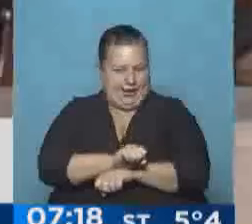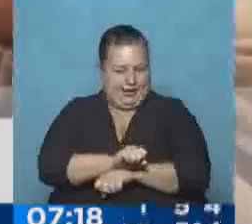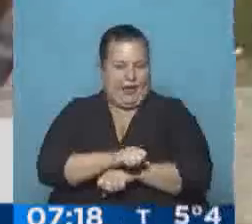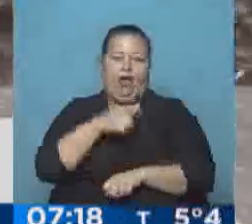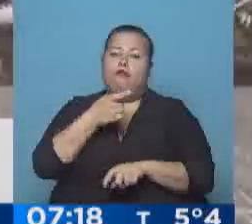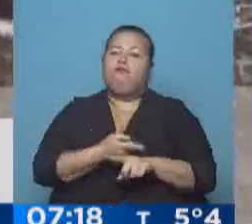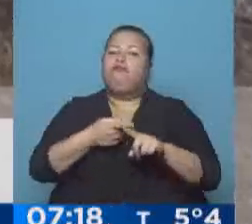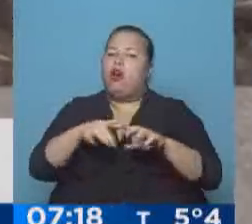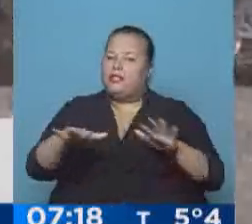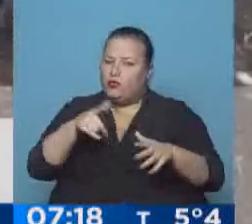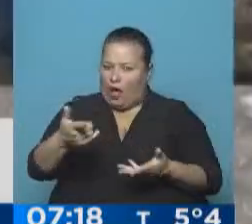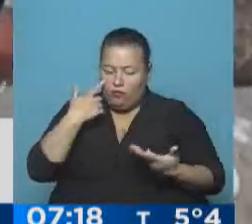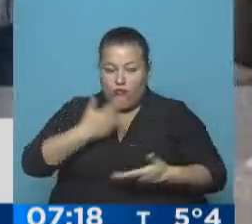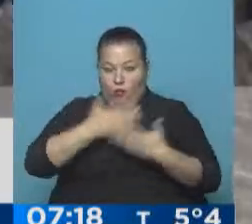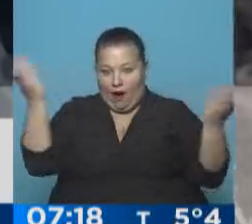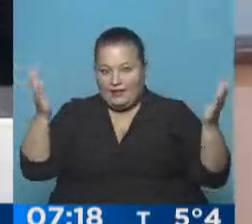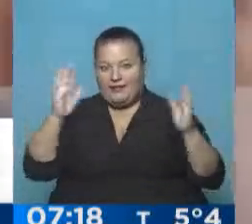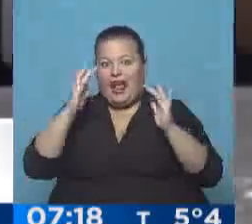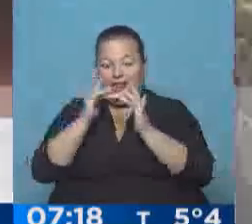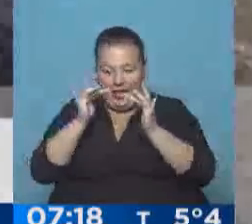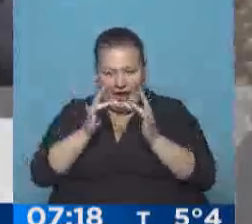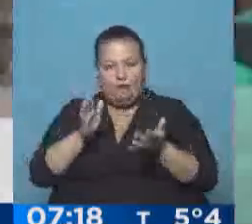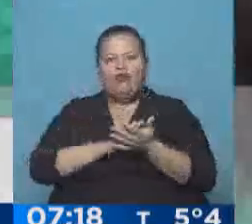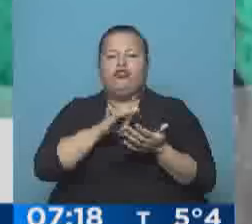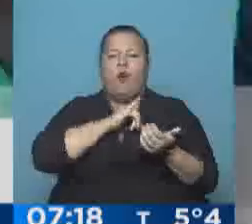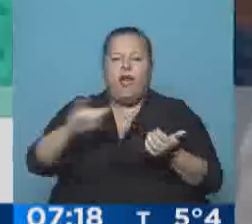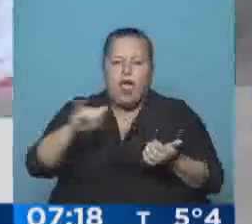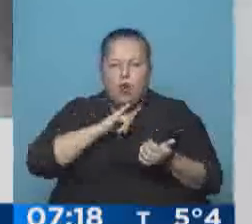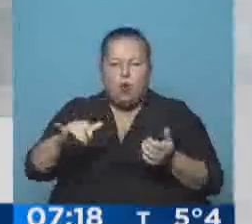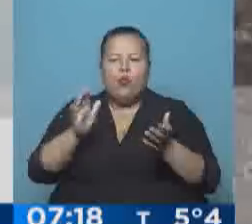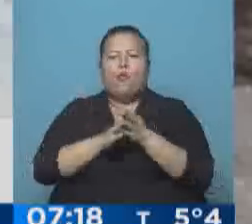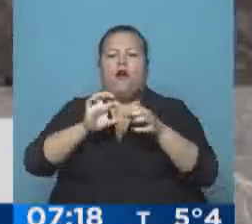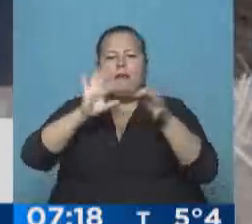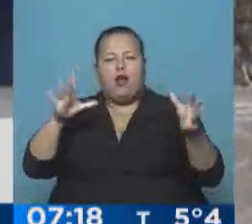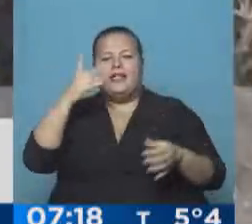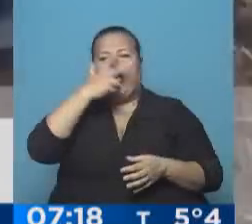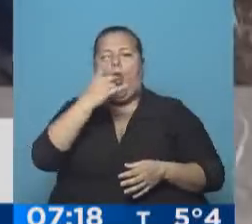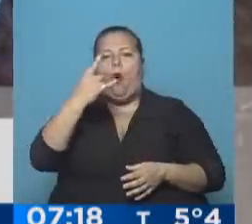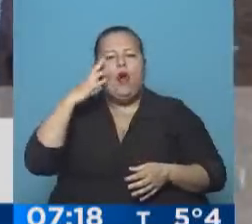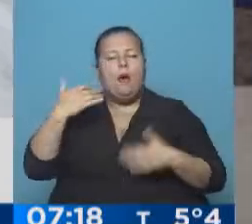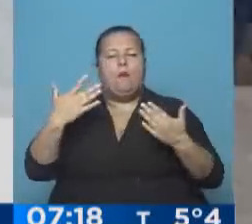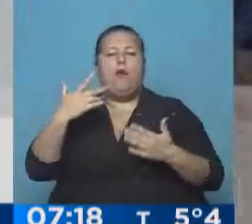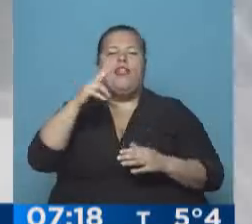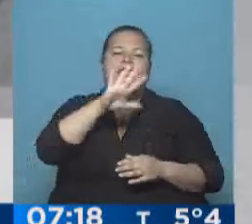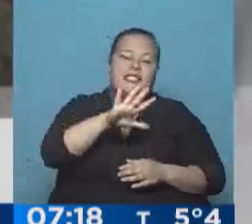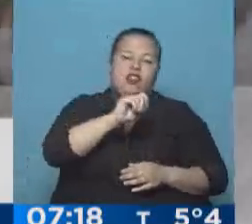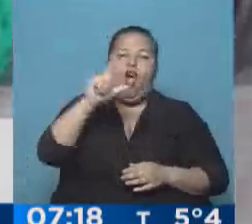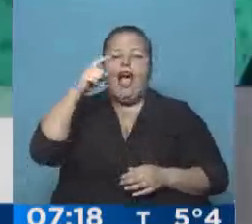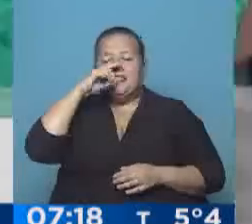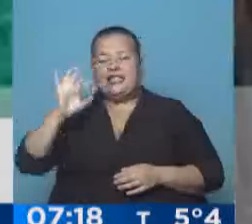por la situación que se dio a conocer a través de las redes sociales. De acuerdo con las denuncias de la Coalición Democrática de Hungría, podría recibir entre 5 y